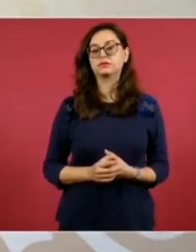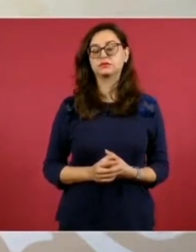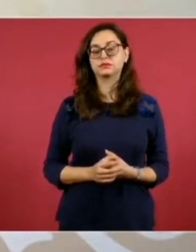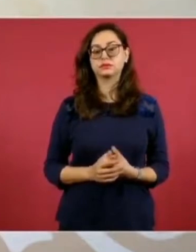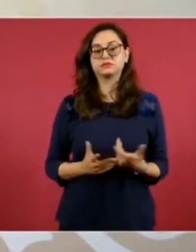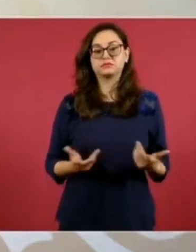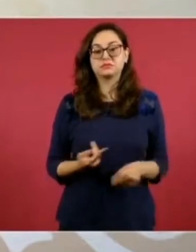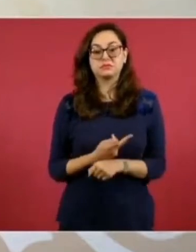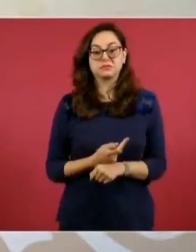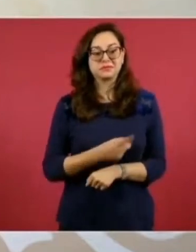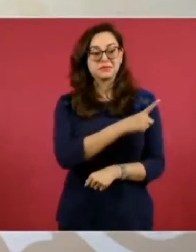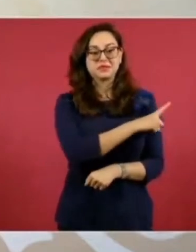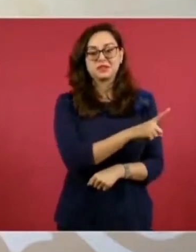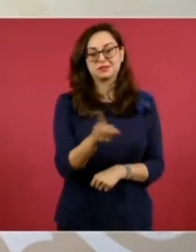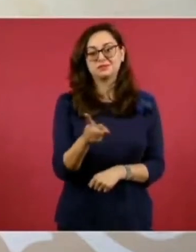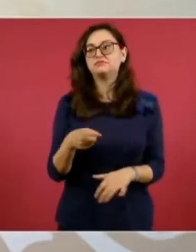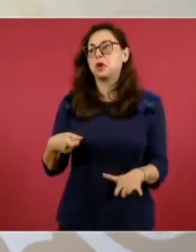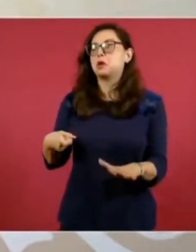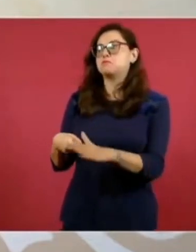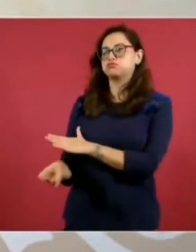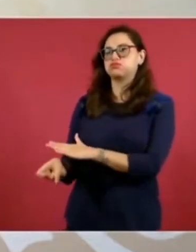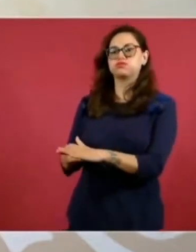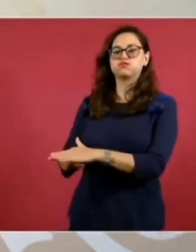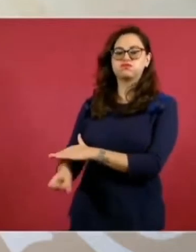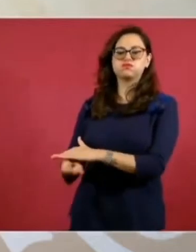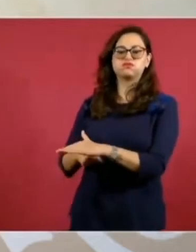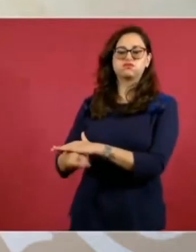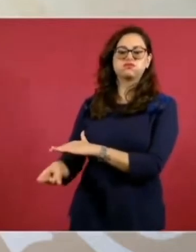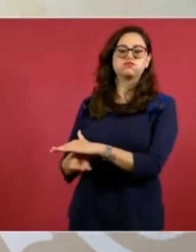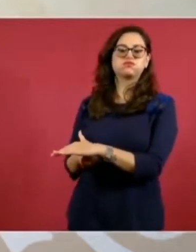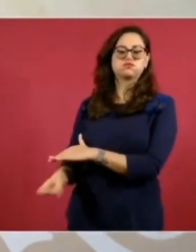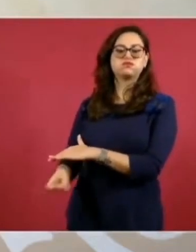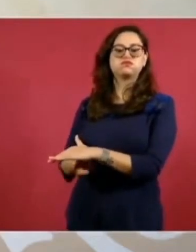soltaron dinero, muchos de ellos,